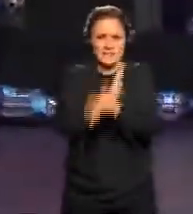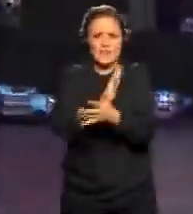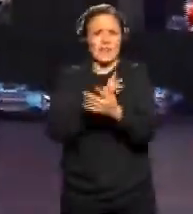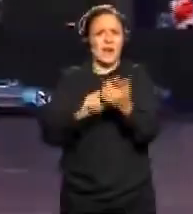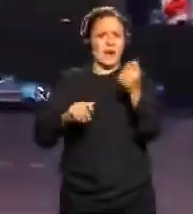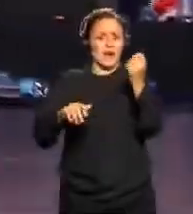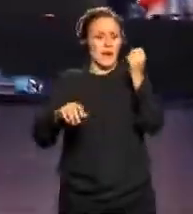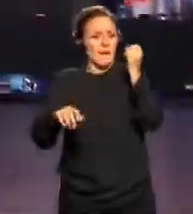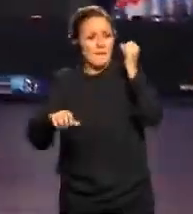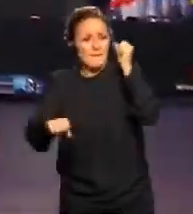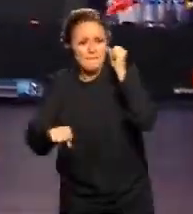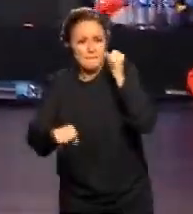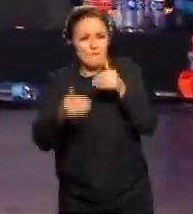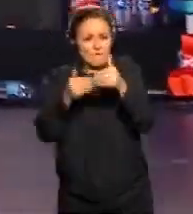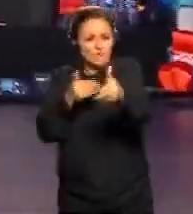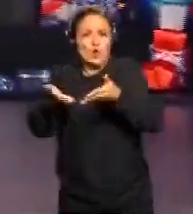dejamos a tus hijos y a mis